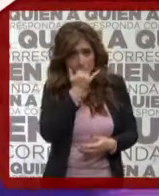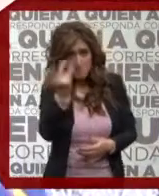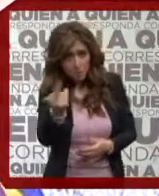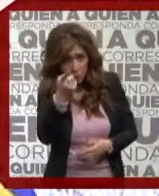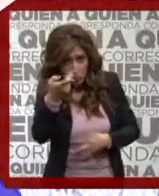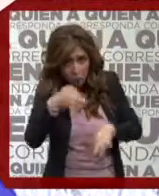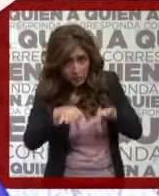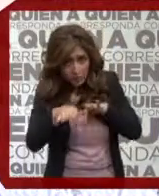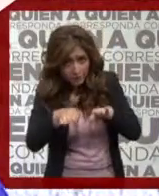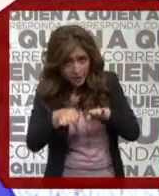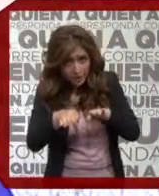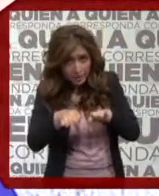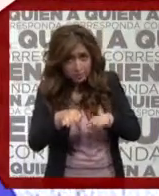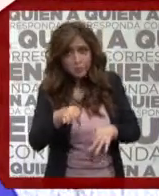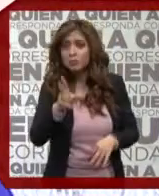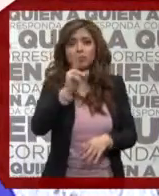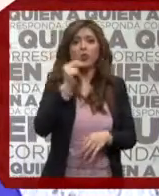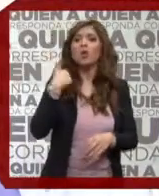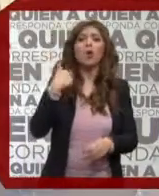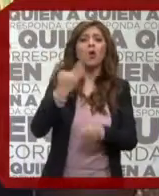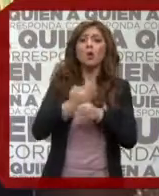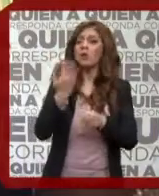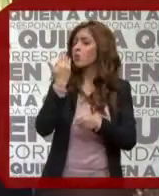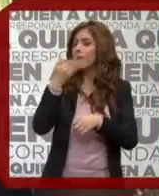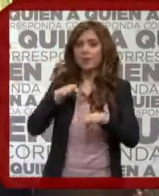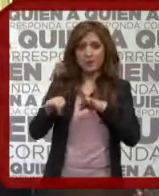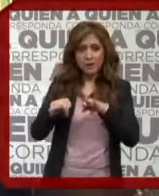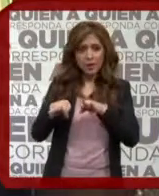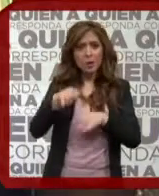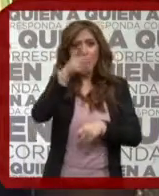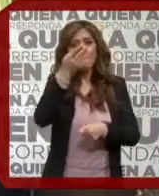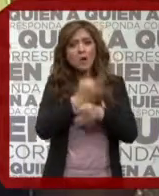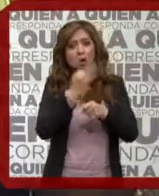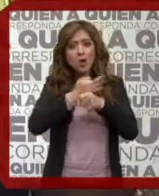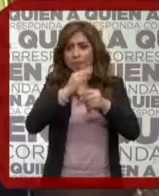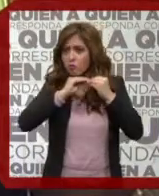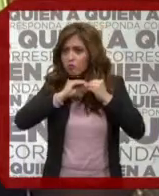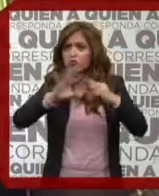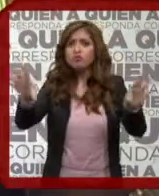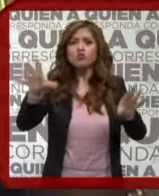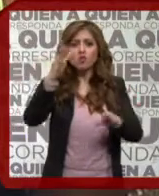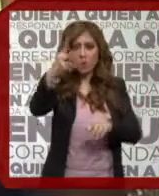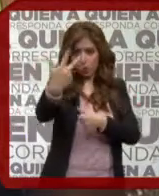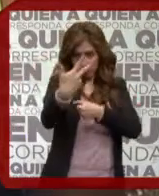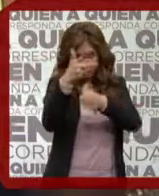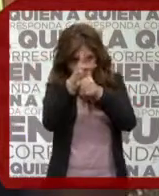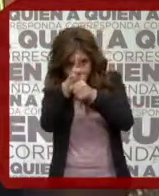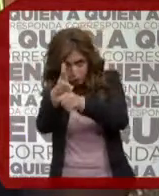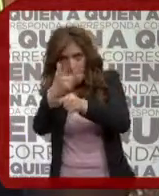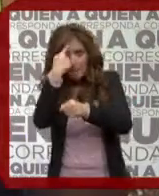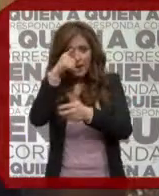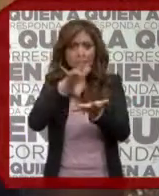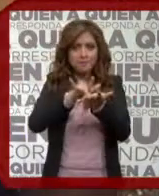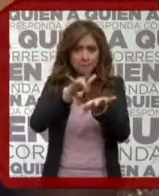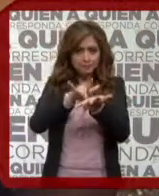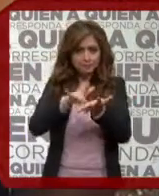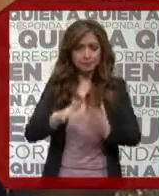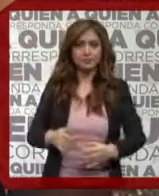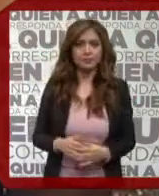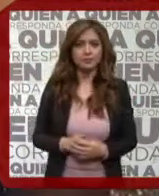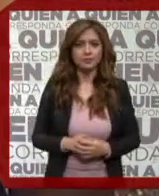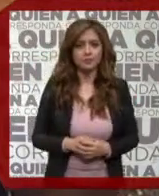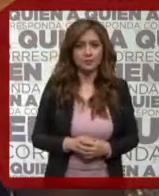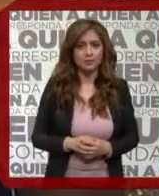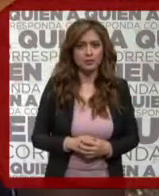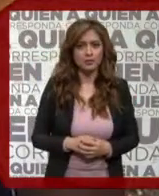para salir? Ahorita no trabajo, soy desempleada. ¿Qué petición le harías a la ciudadanía pues que te ve para que te pueda ayudar? Pues con lo que sea